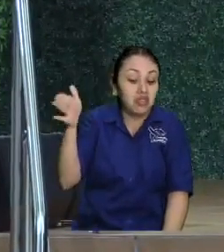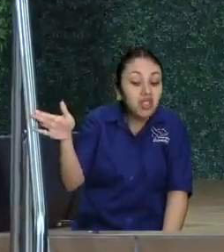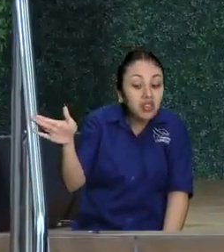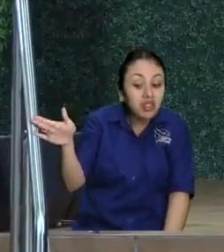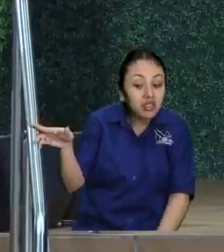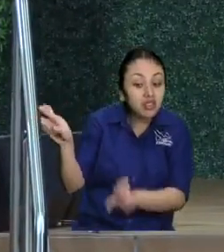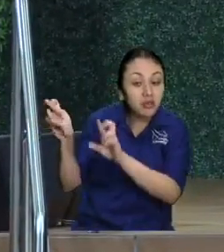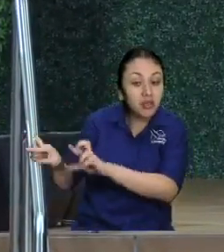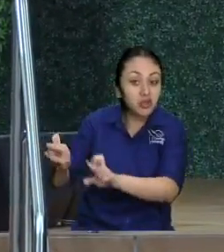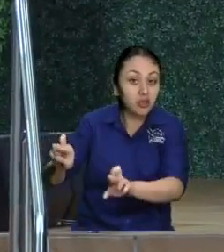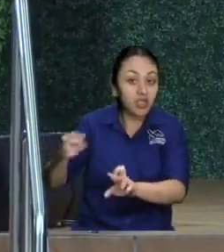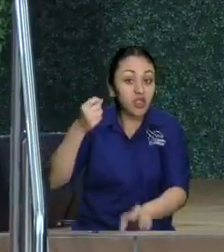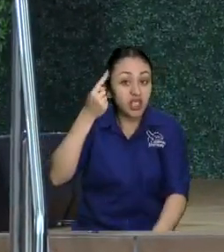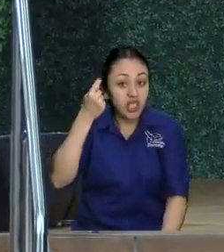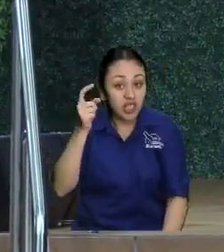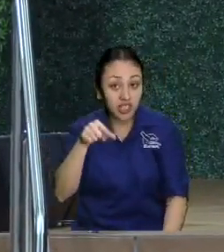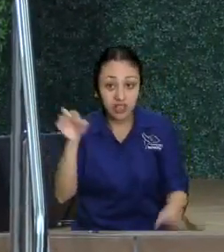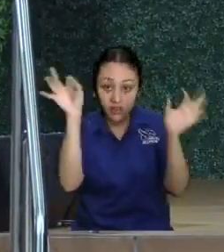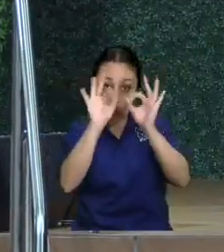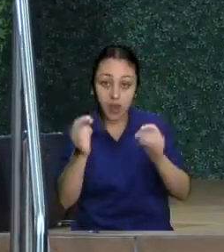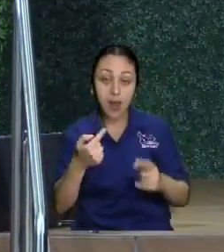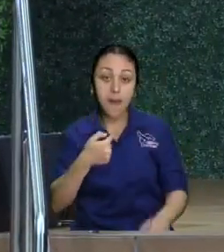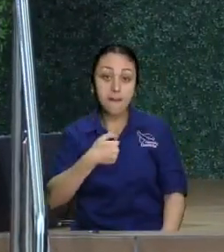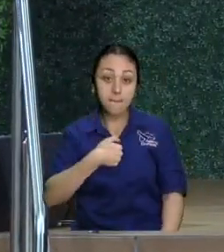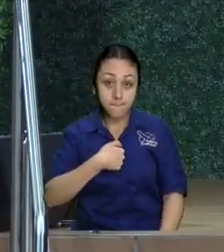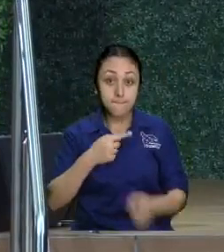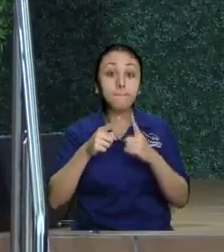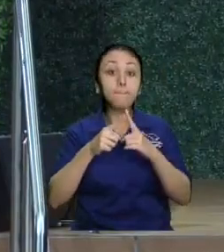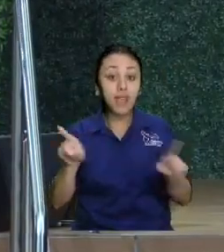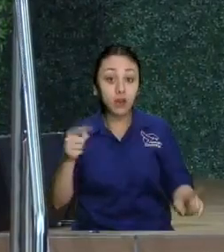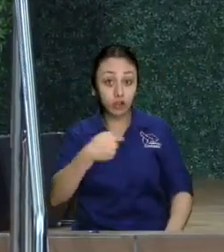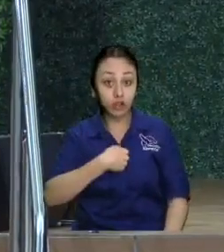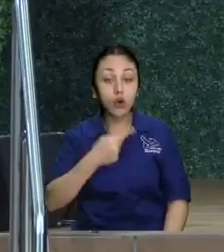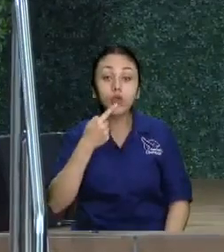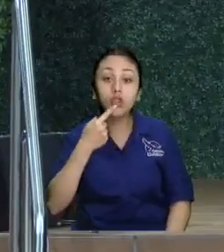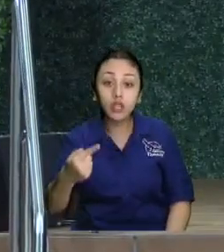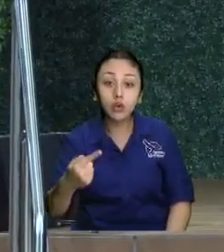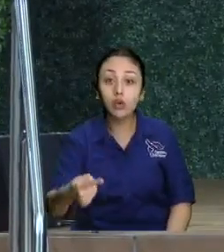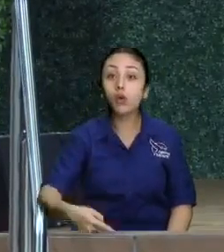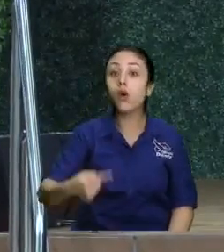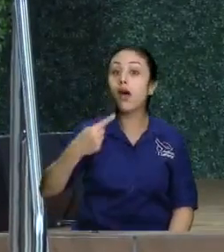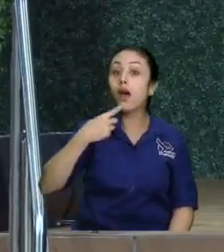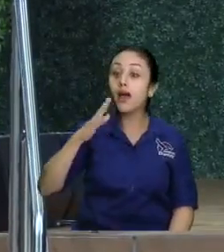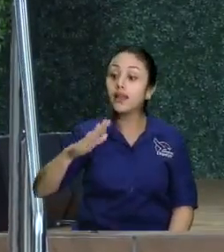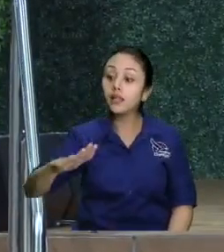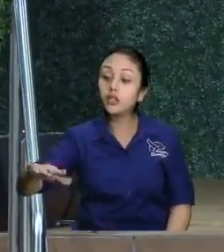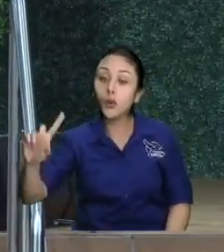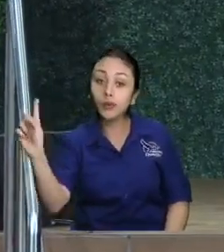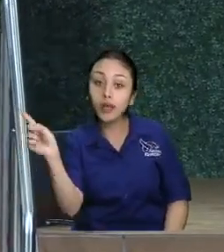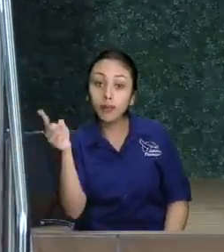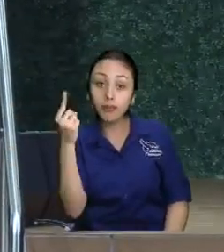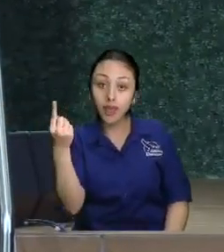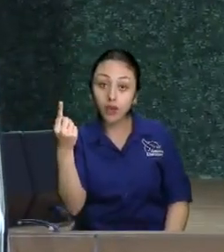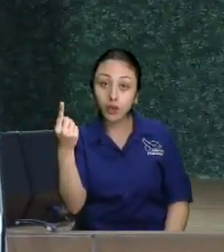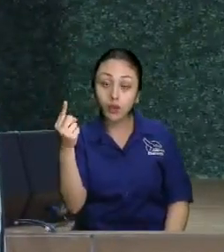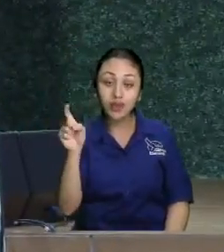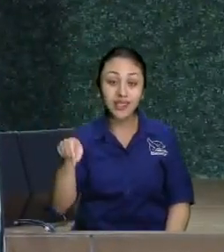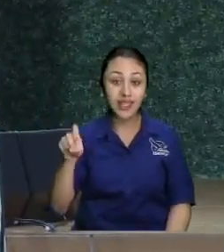retorcida. Pero yo no estoy diciendo eso. Yo lo que digo es que al niño primero se le debe de